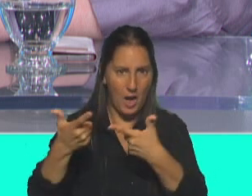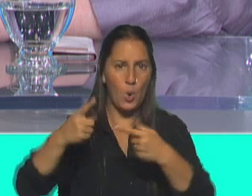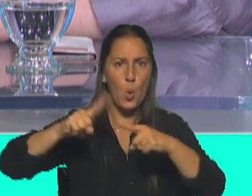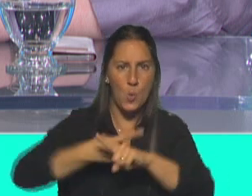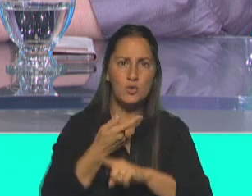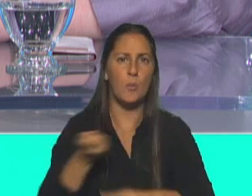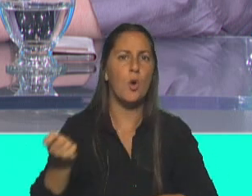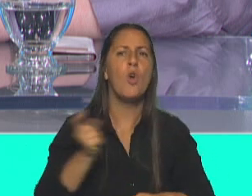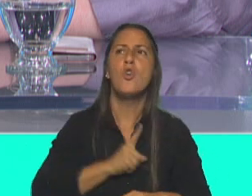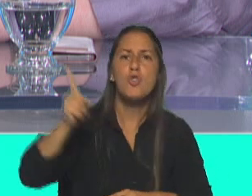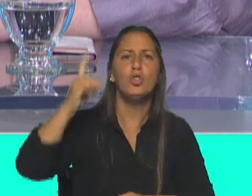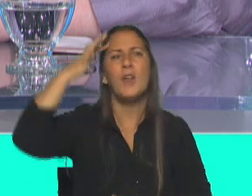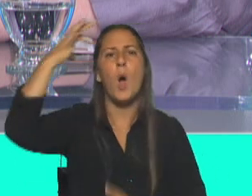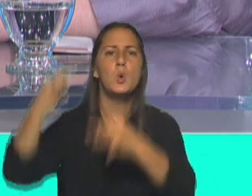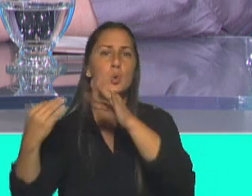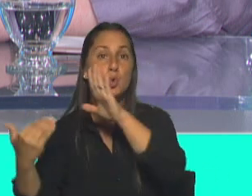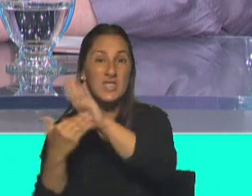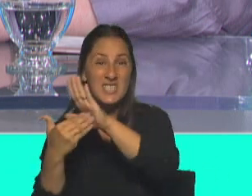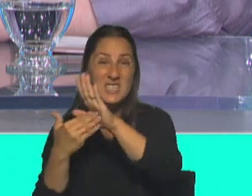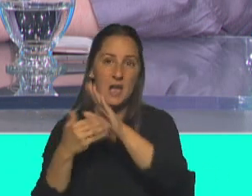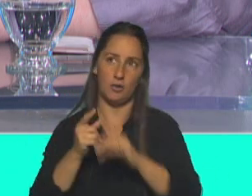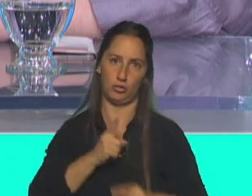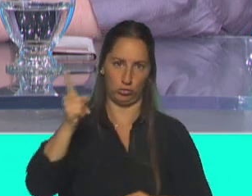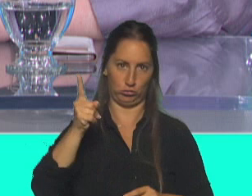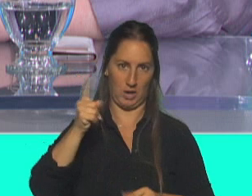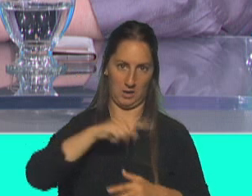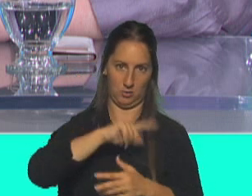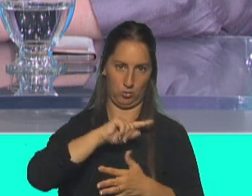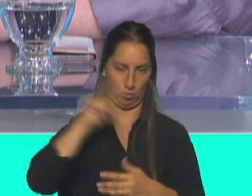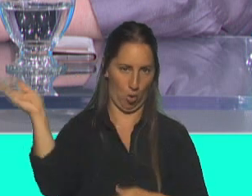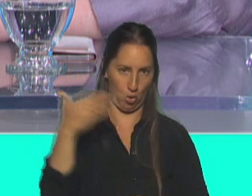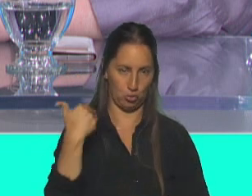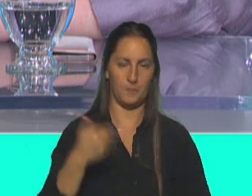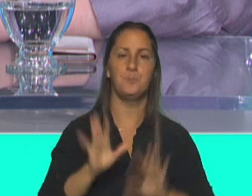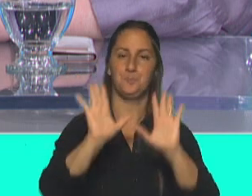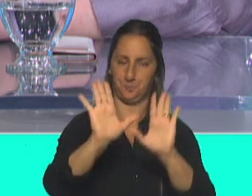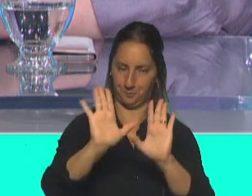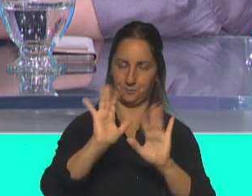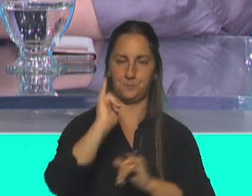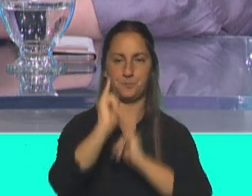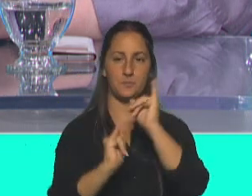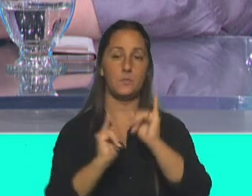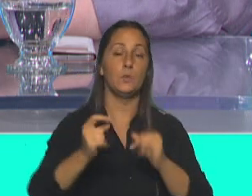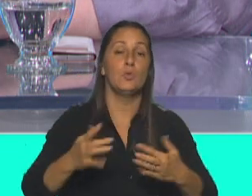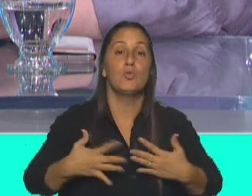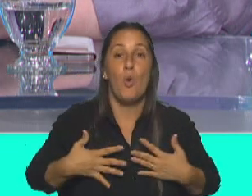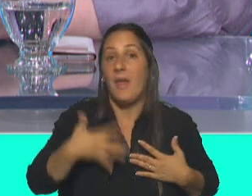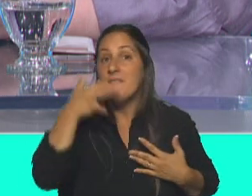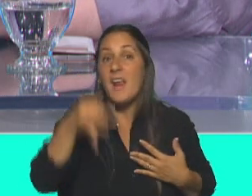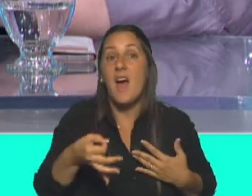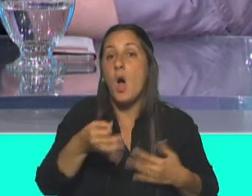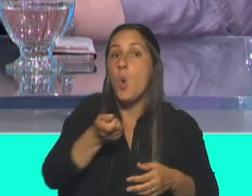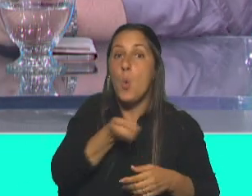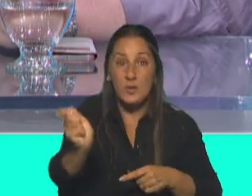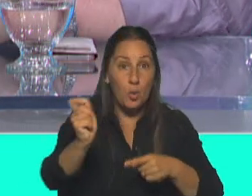juicio político contra todos los integrantes de la Corte? Mira, voy a empezar de atrás para adelante. Yo no puedo asegurar cómo va a terminar el